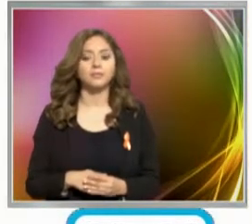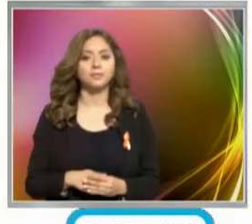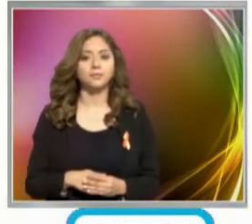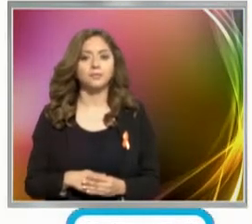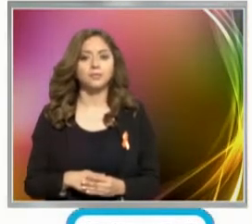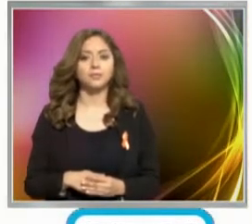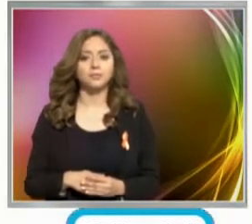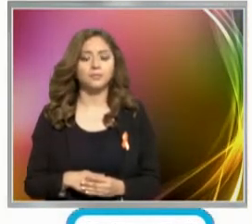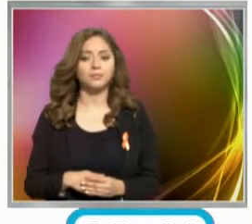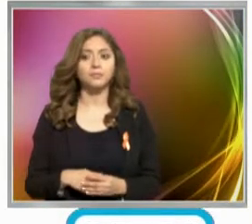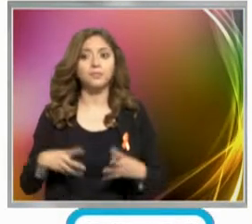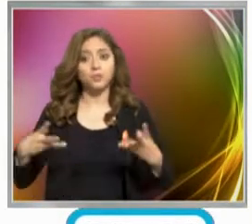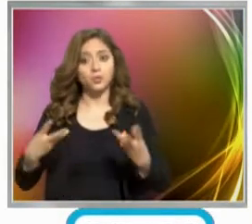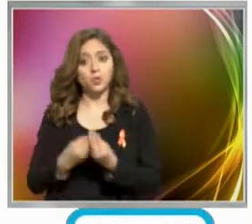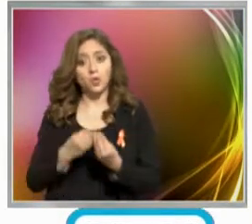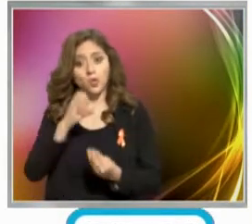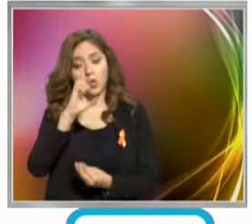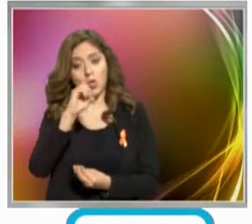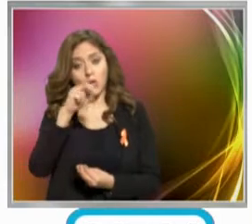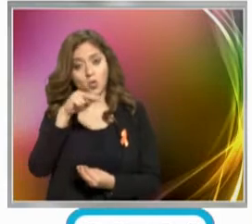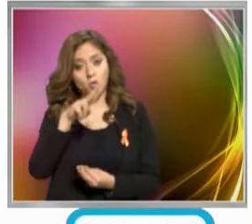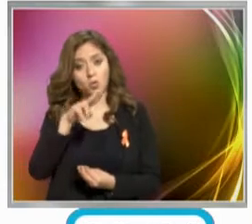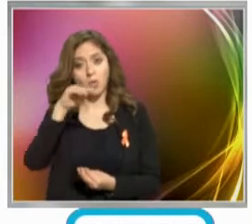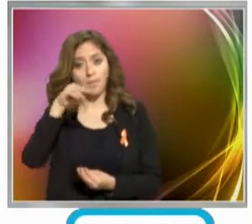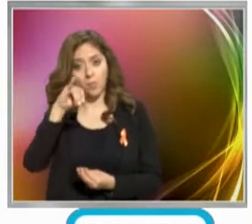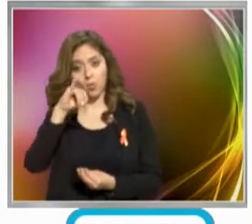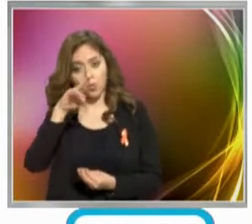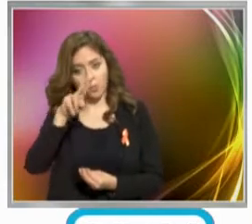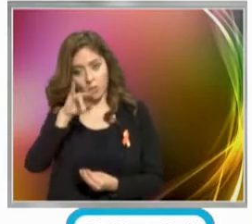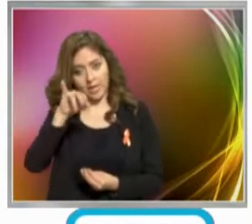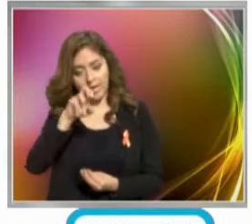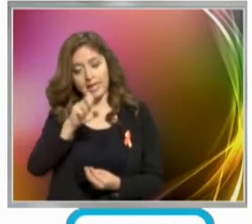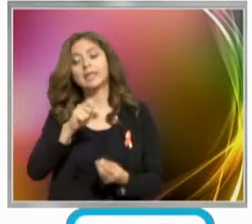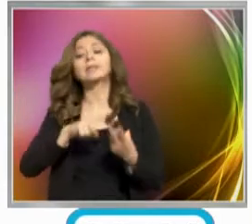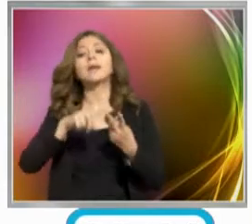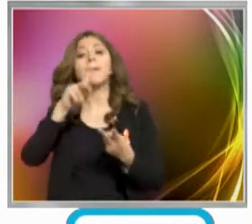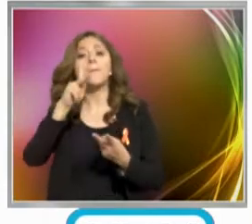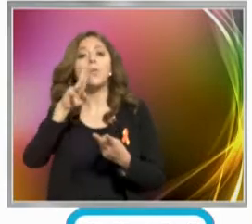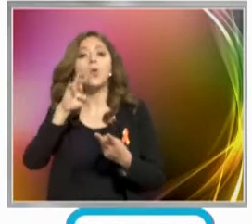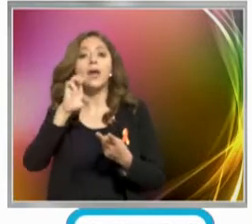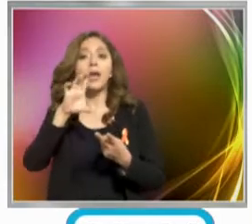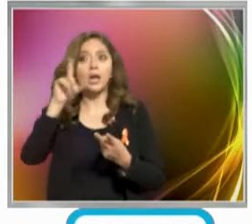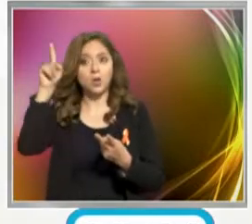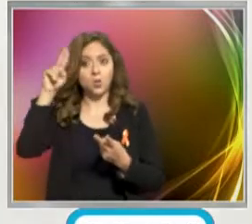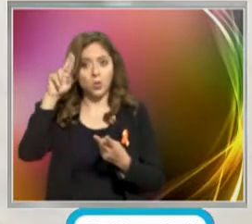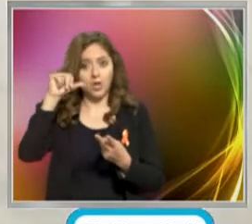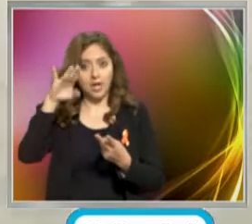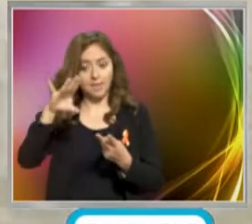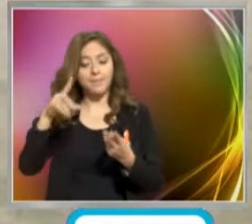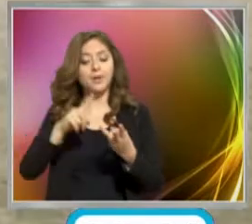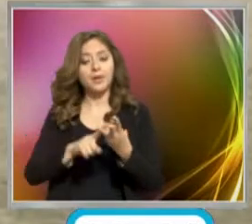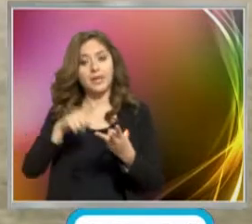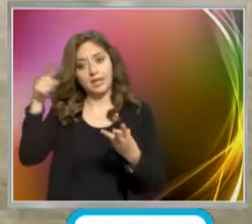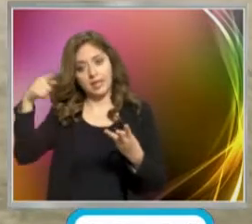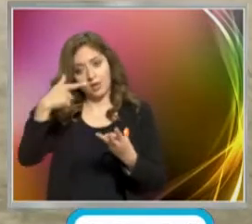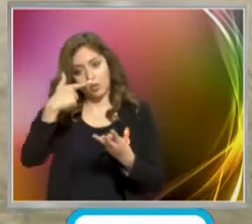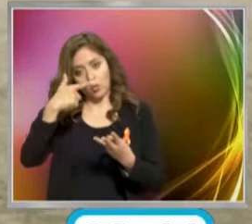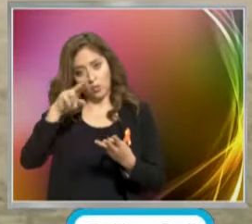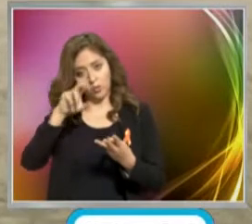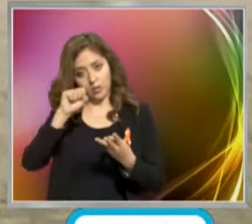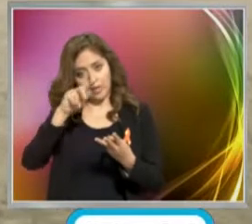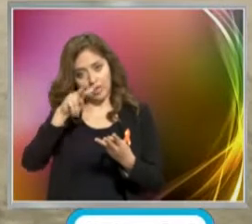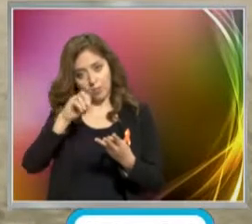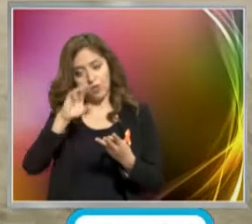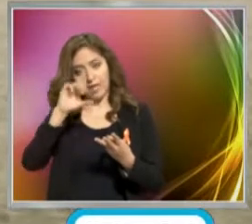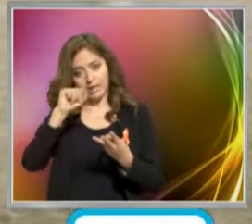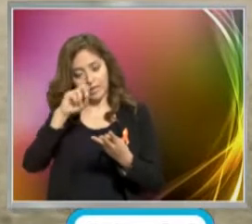ONU Mujeres y el PUEG de la UNAM, Sí. el Programa de Estudios de Género, y la colección Gustavo Casasola, se hizo una selección